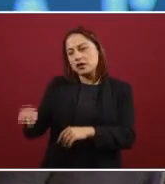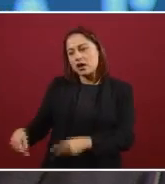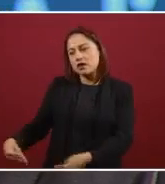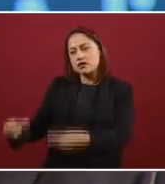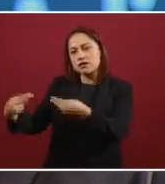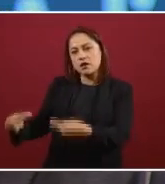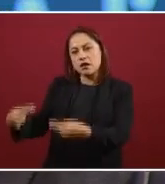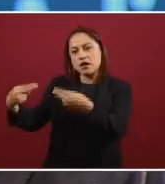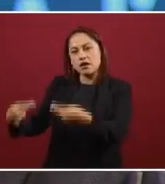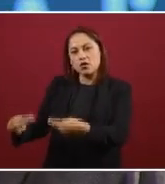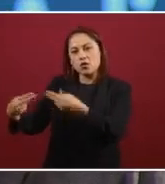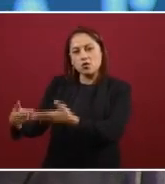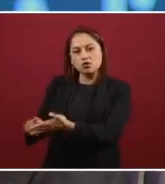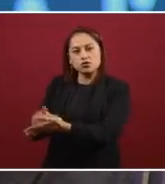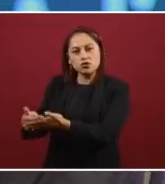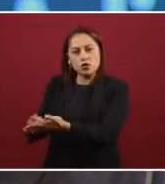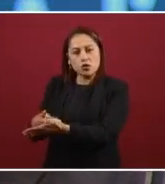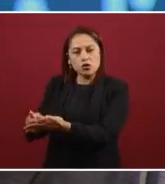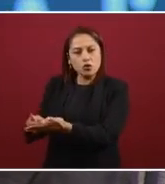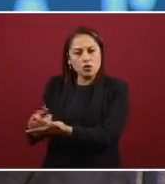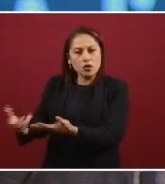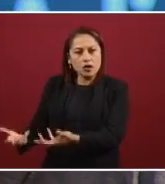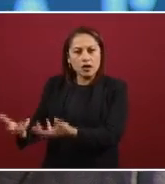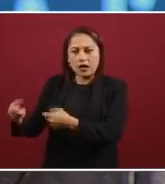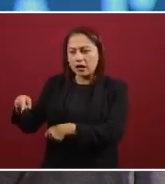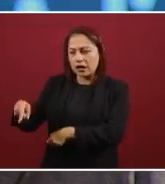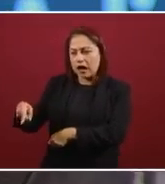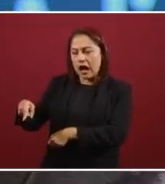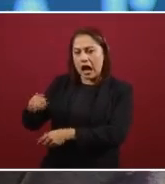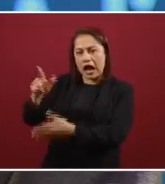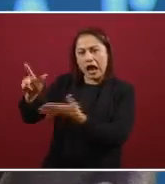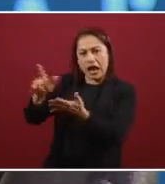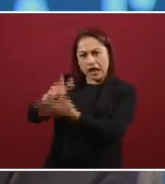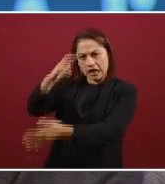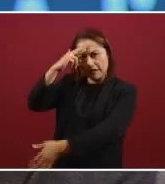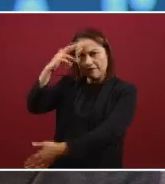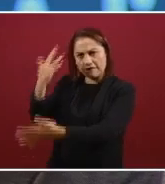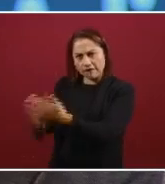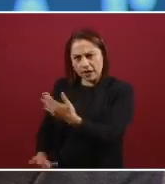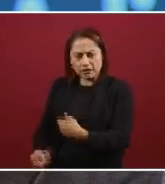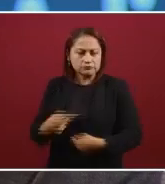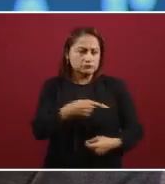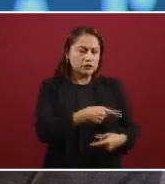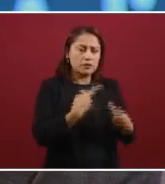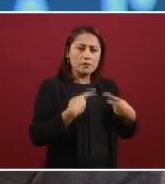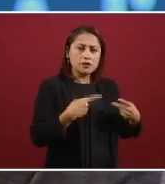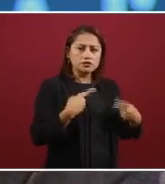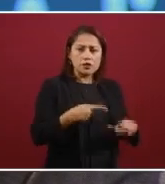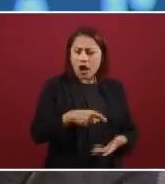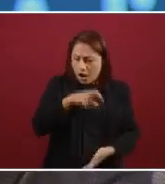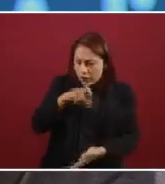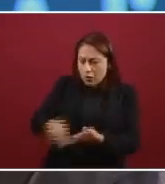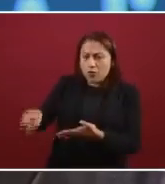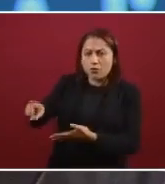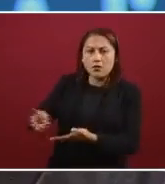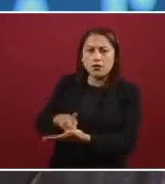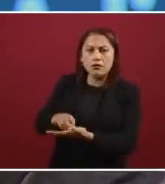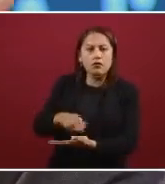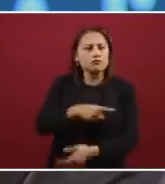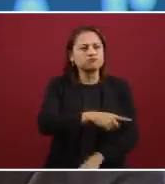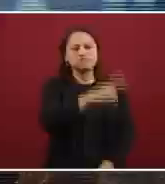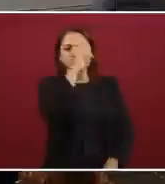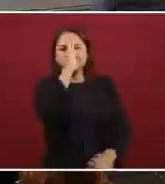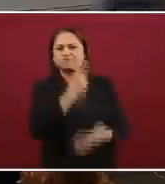y comercialización de estupefacientes es ilícita, el consumidor es ilícito también. Y ahí se ancló